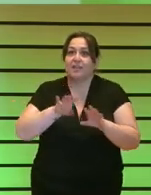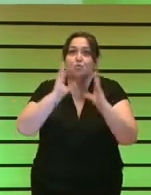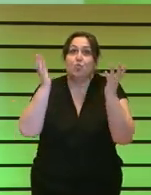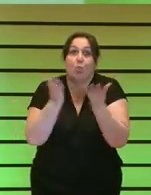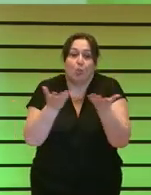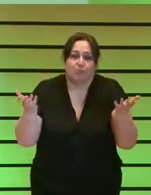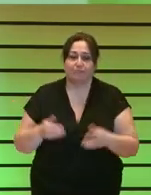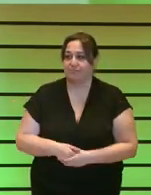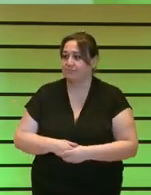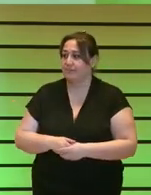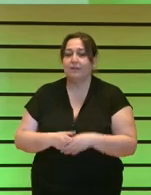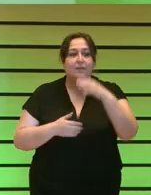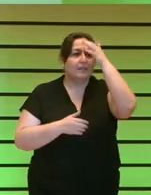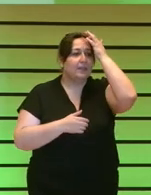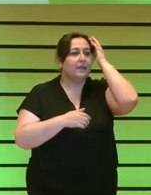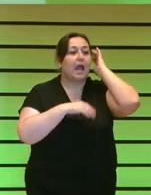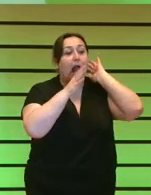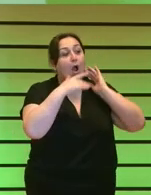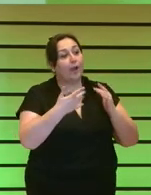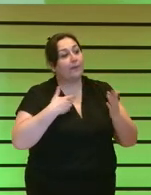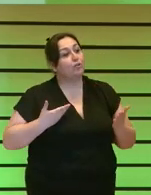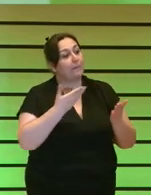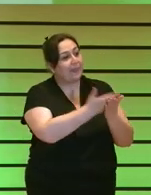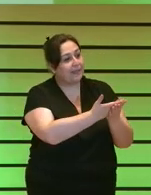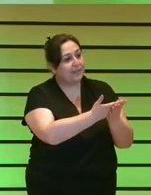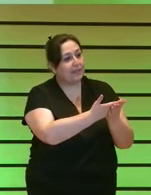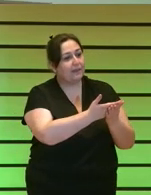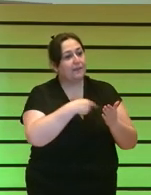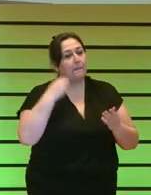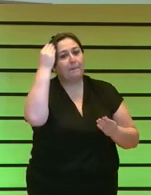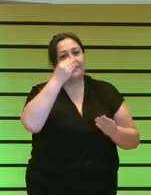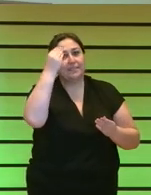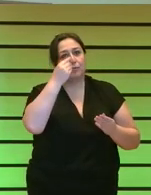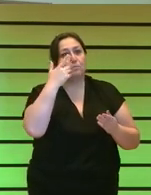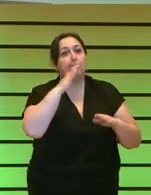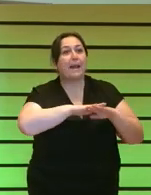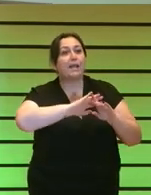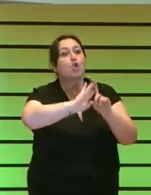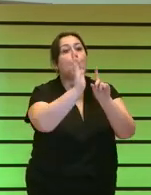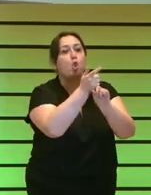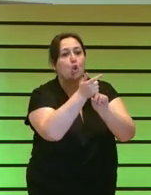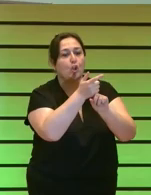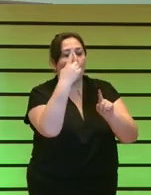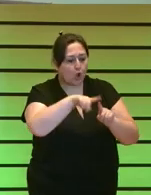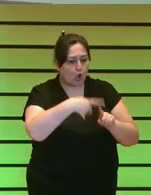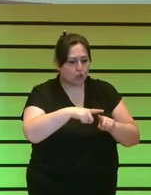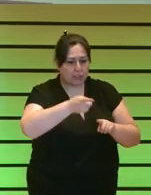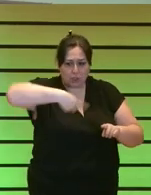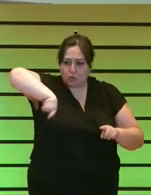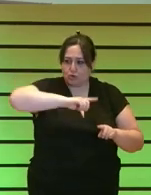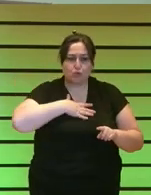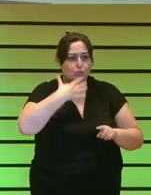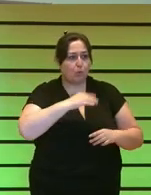Abre y ahora vamos a pedirte que pensemos en soluciones en qué cosas podemos hacer también nosotros